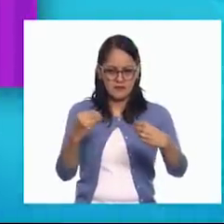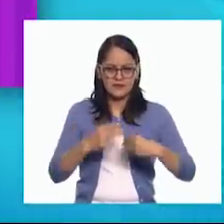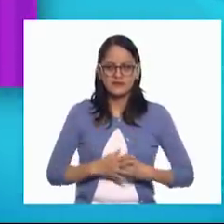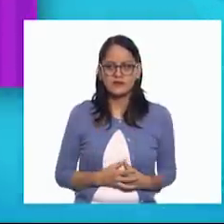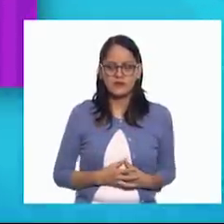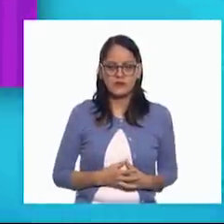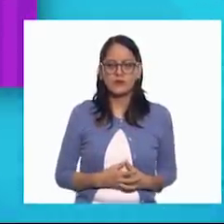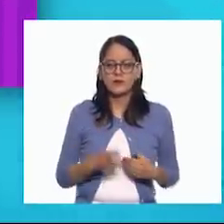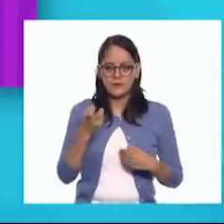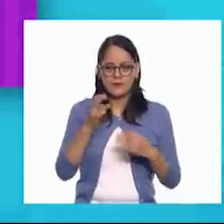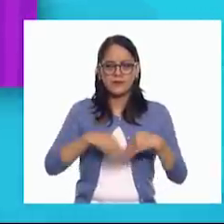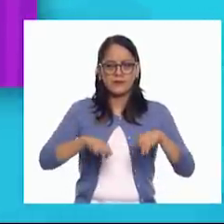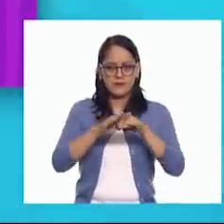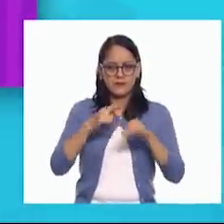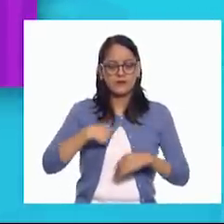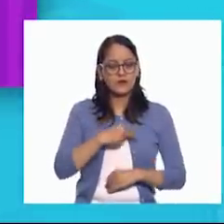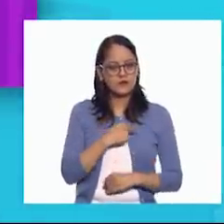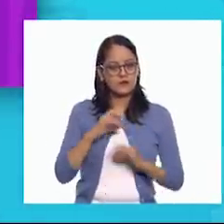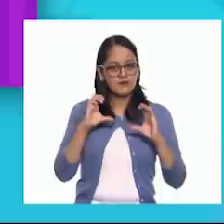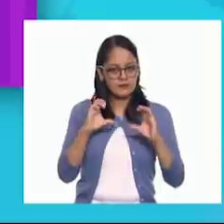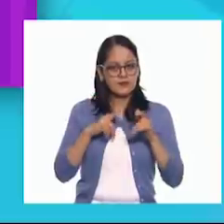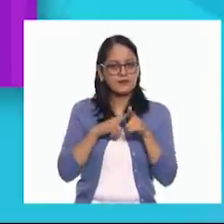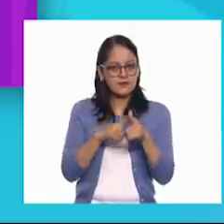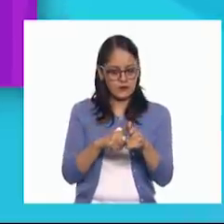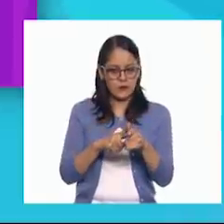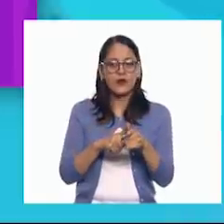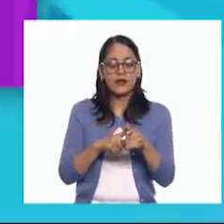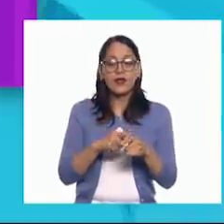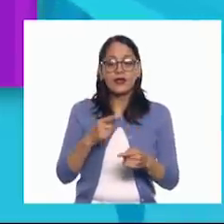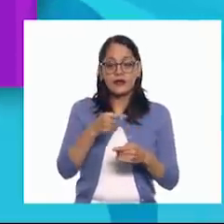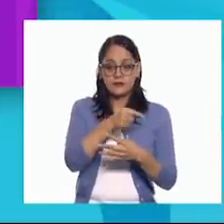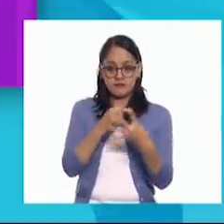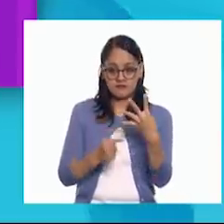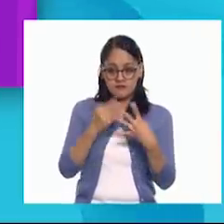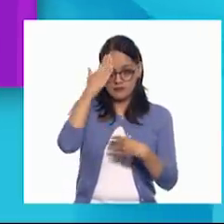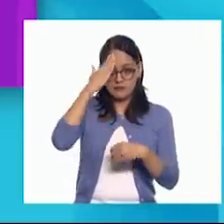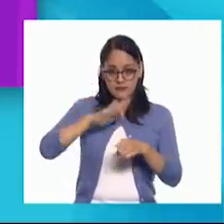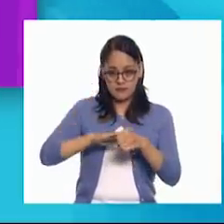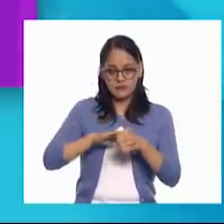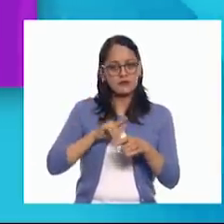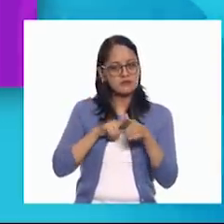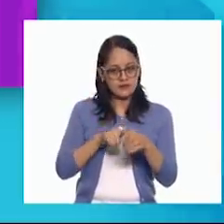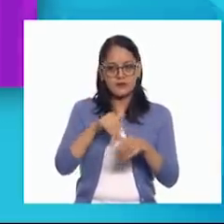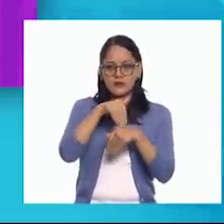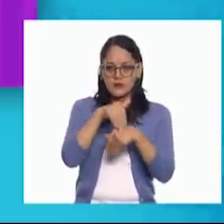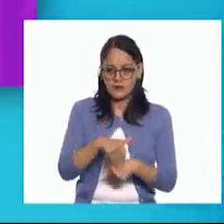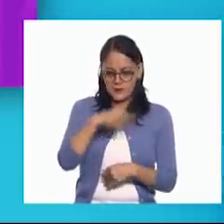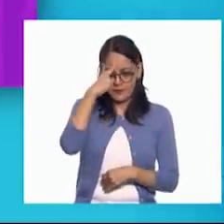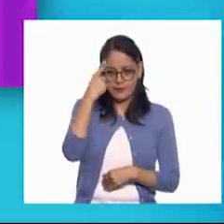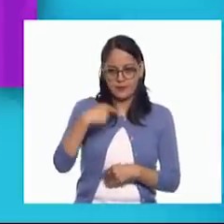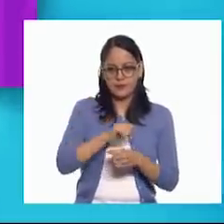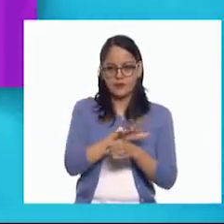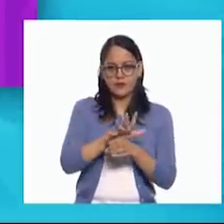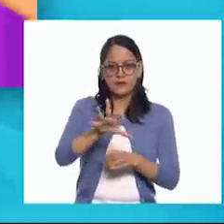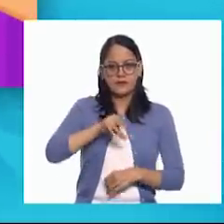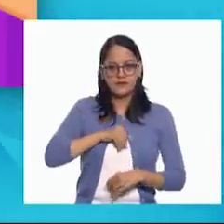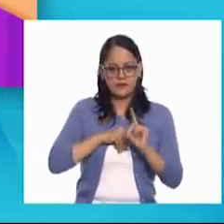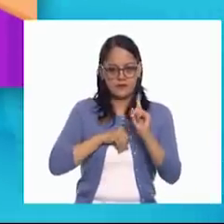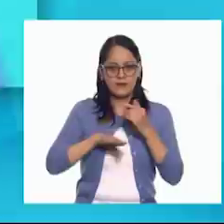las personas. Por eso hay que continuar cuidándonos siguiendo las buenas prácticas que ya todos conocemos para evitar